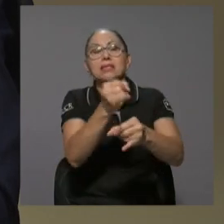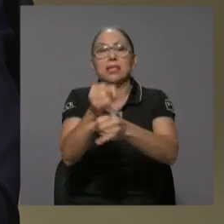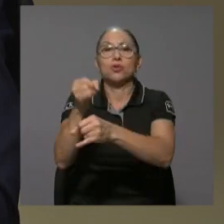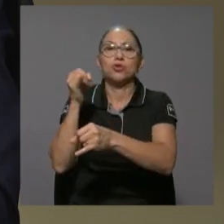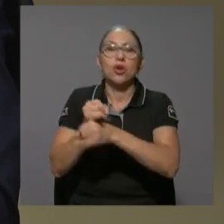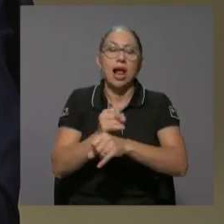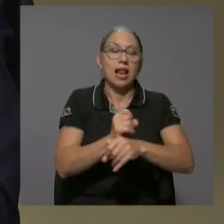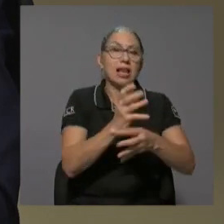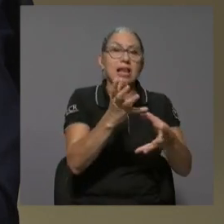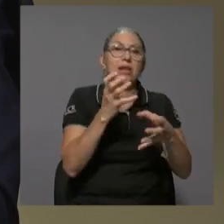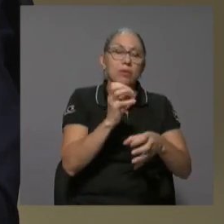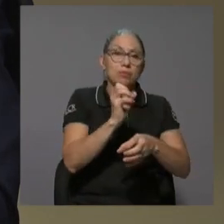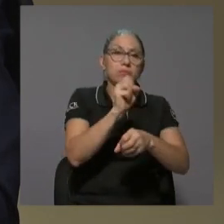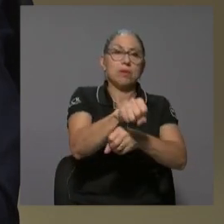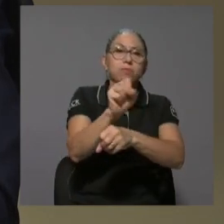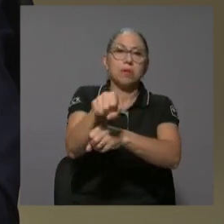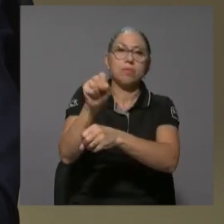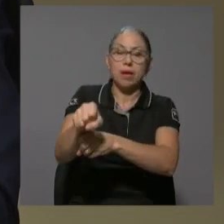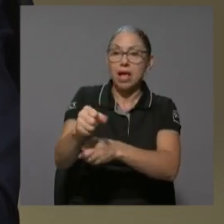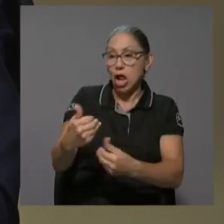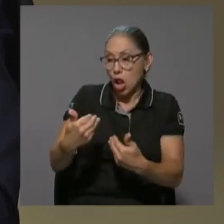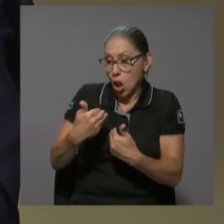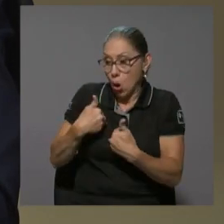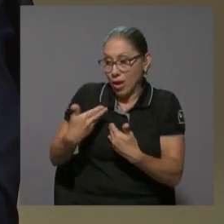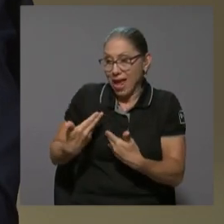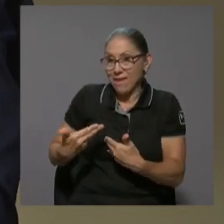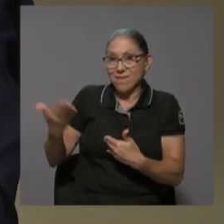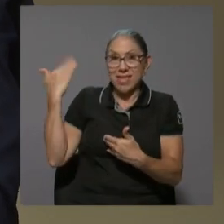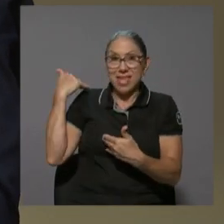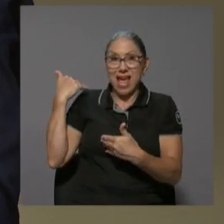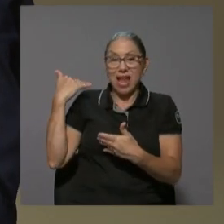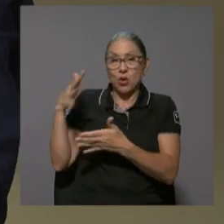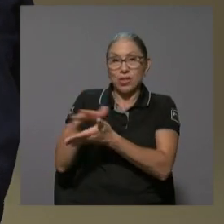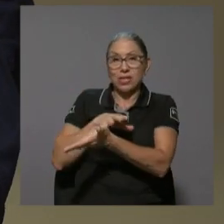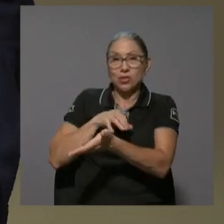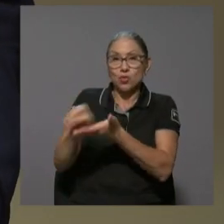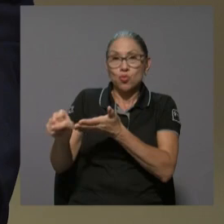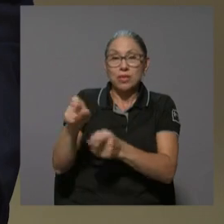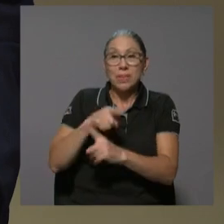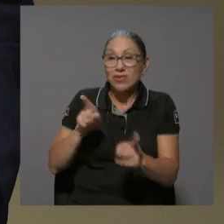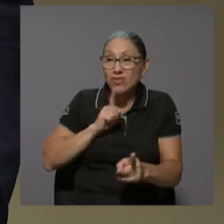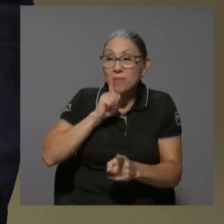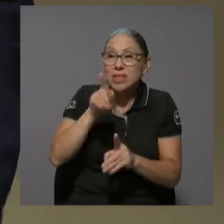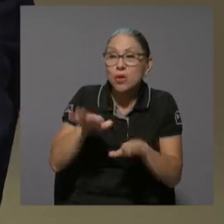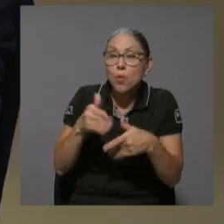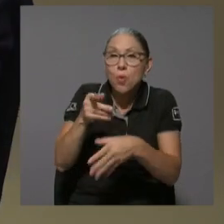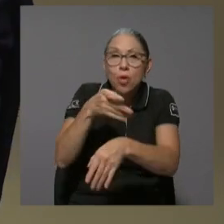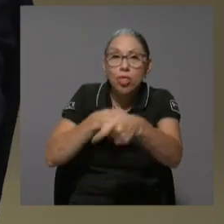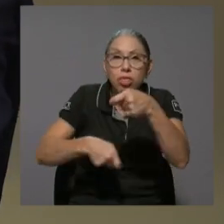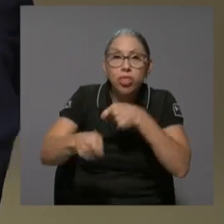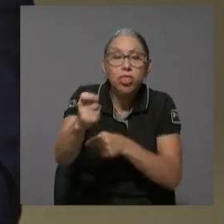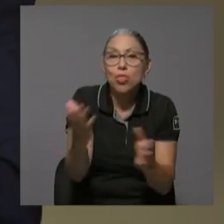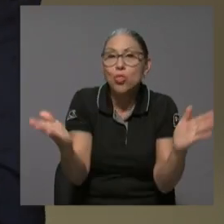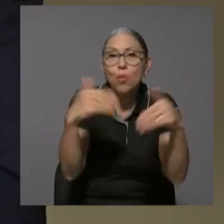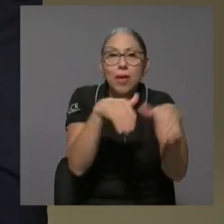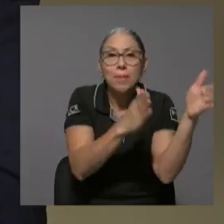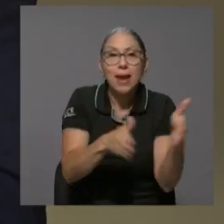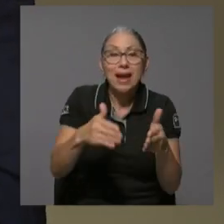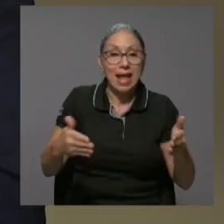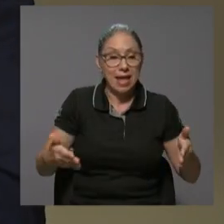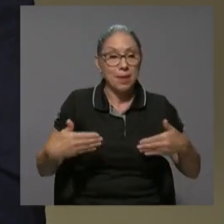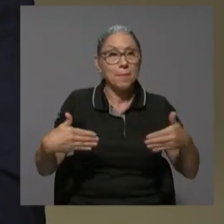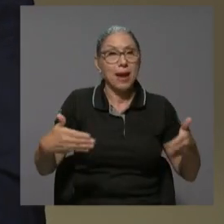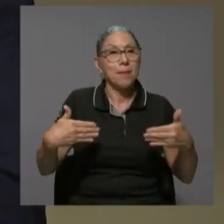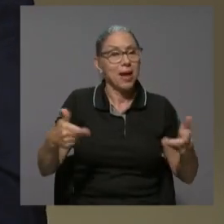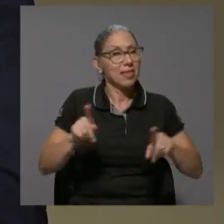tener un plan para reemplazarlo adecuadamente. Entonces, y en Panamá, bueno, es un caso muy distinto, tienen elecciones en mayo del